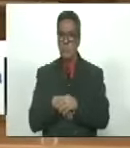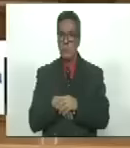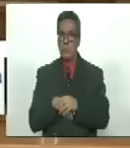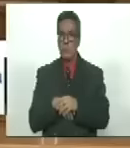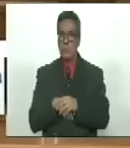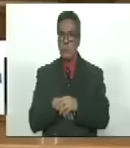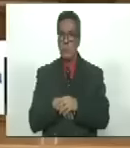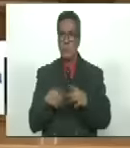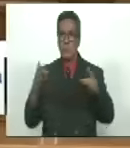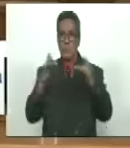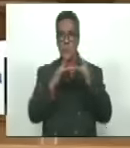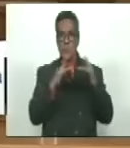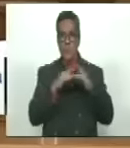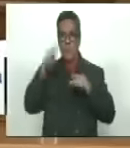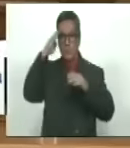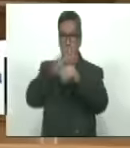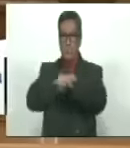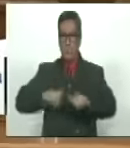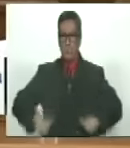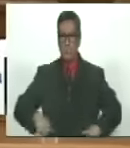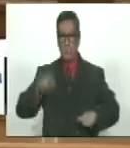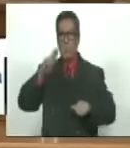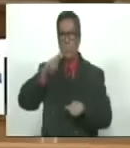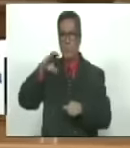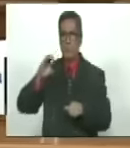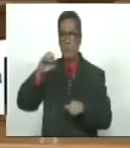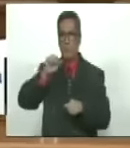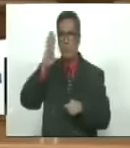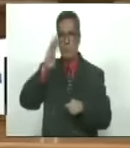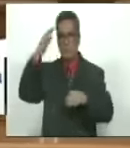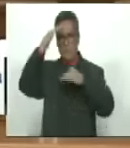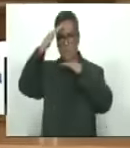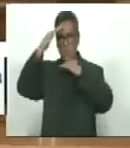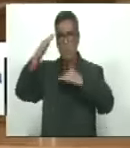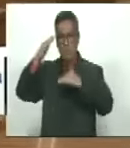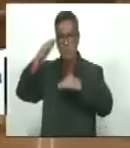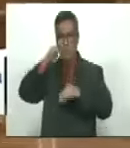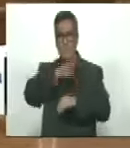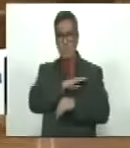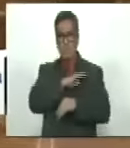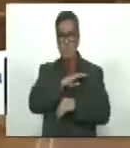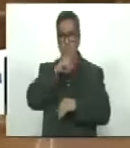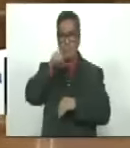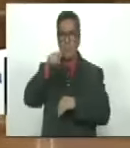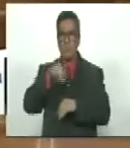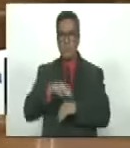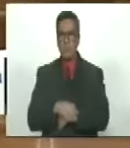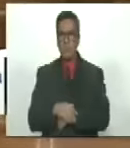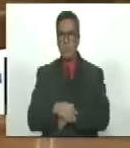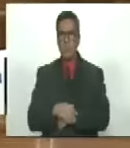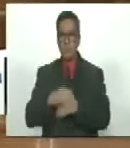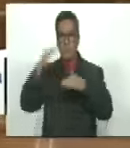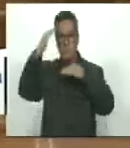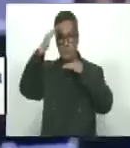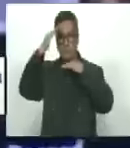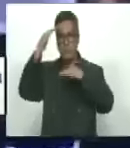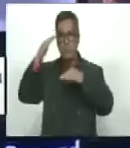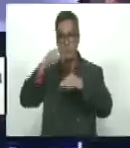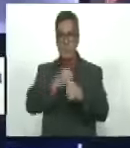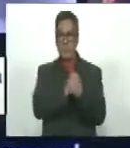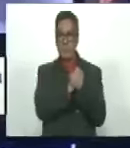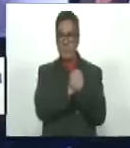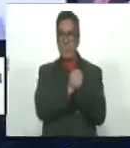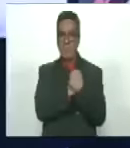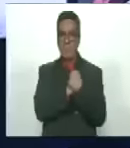Ah, me dicen que está conectado el mayor general Rodríguez Cabello, ya lo veo, saludo mi mayor general. Te enviamos un